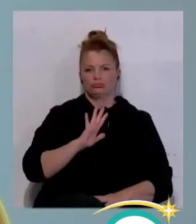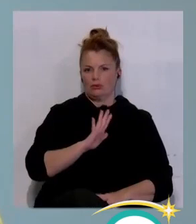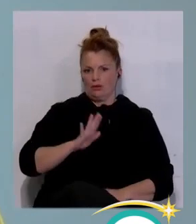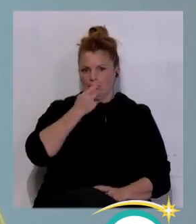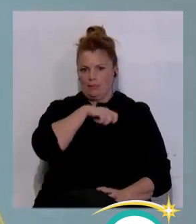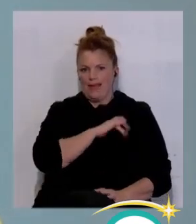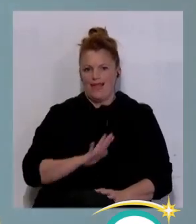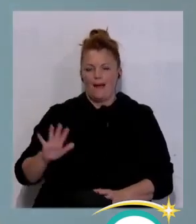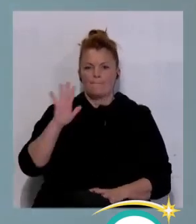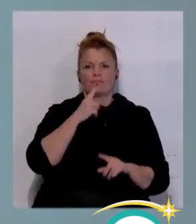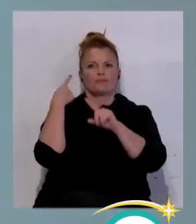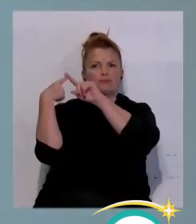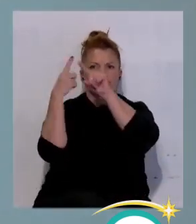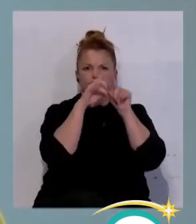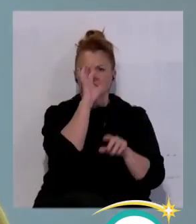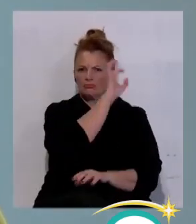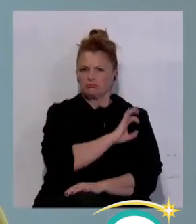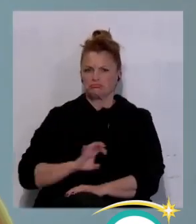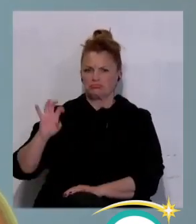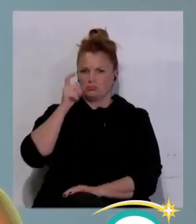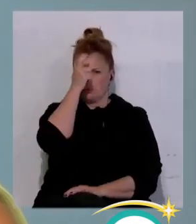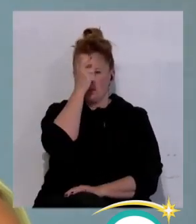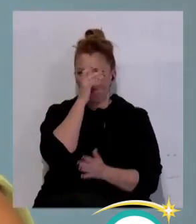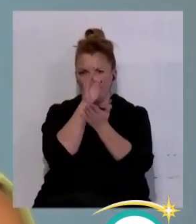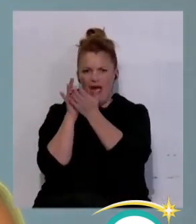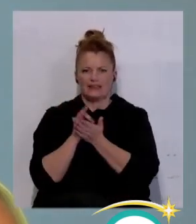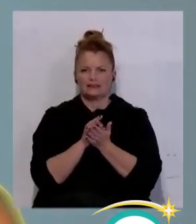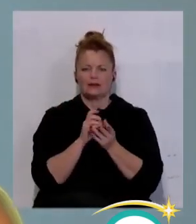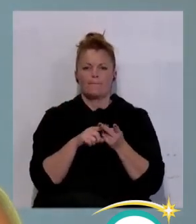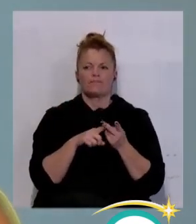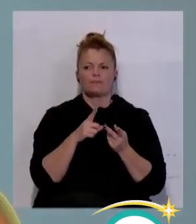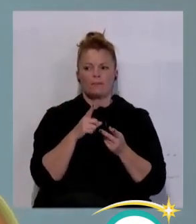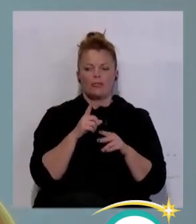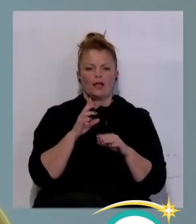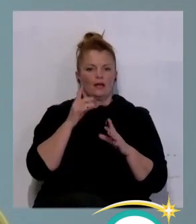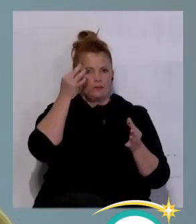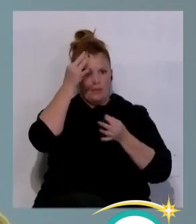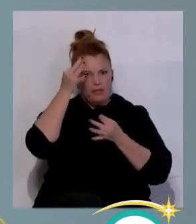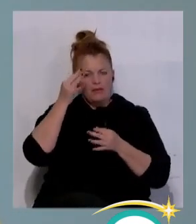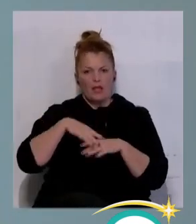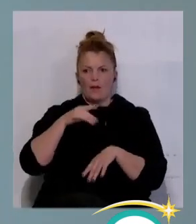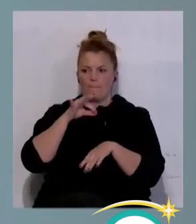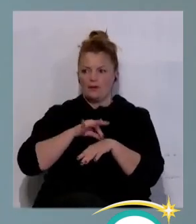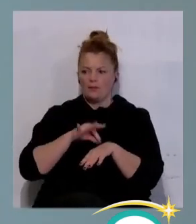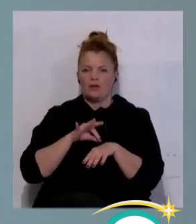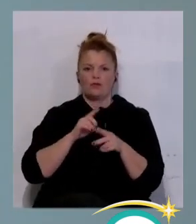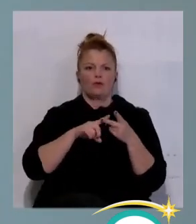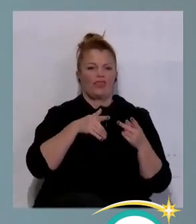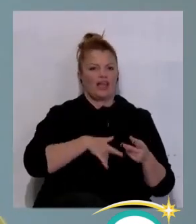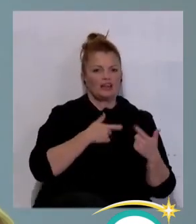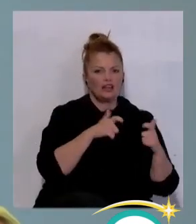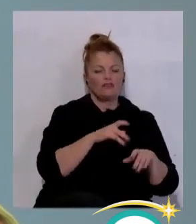nacional, de distintas regiones. Es muy multidisciplinar. Hay médicos infecciosos, médicos